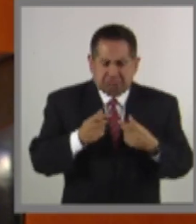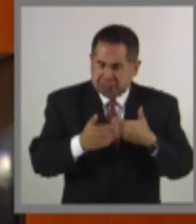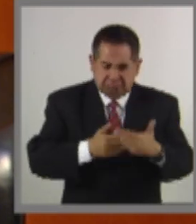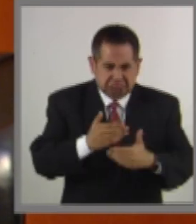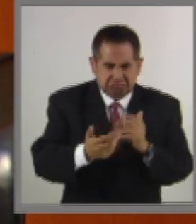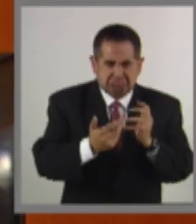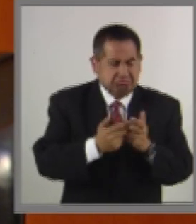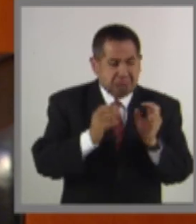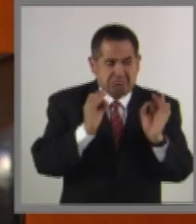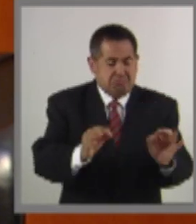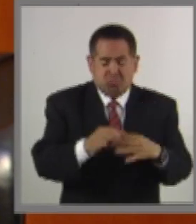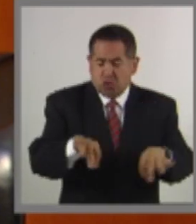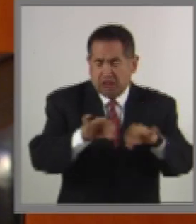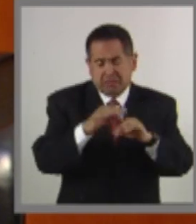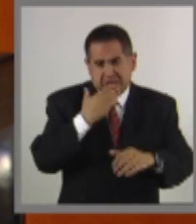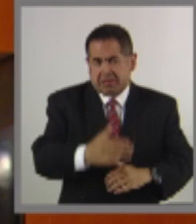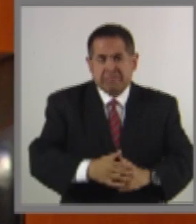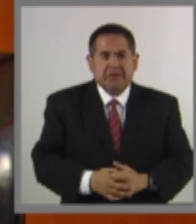e importante.